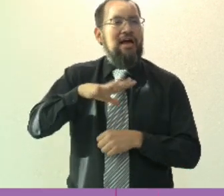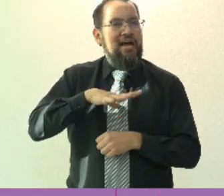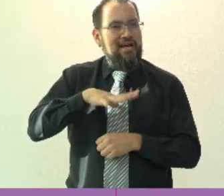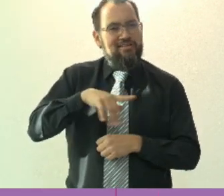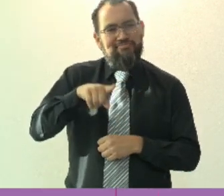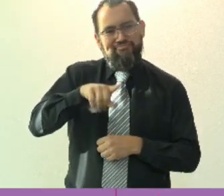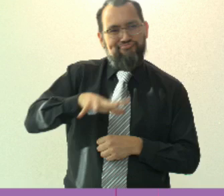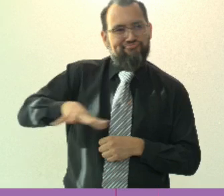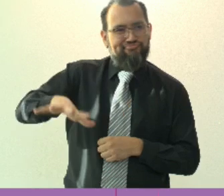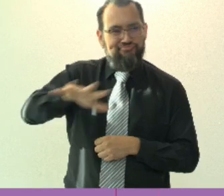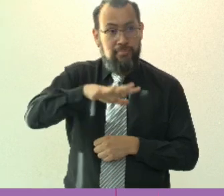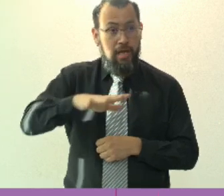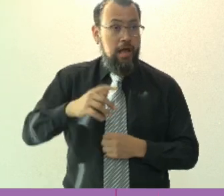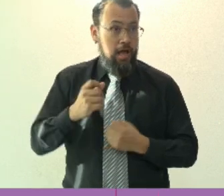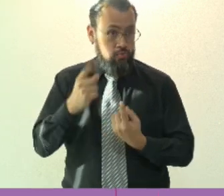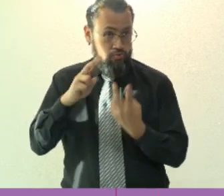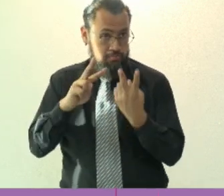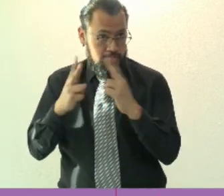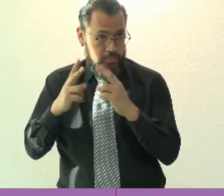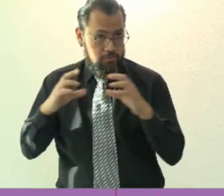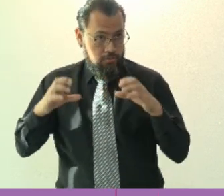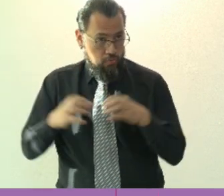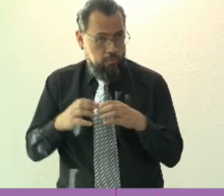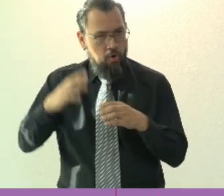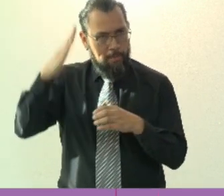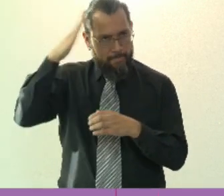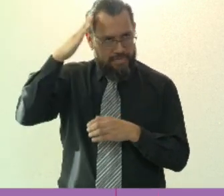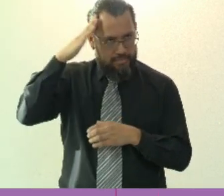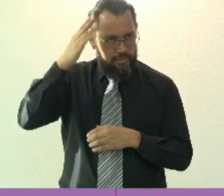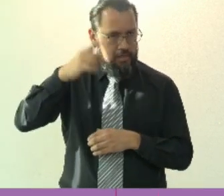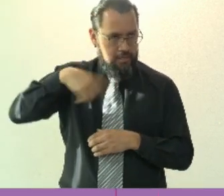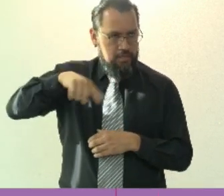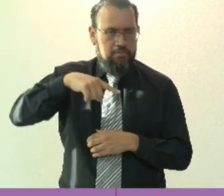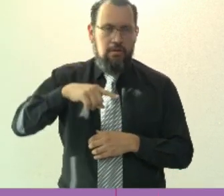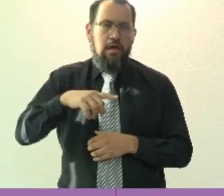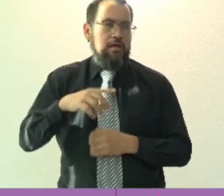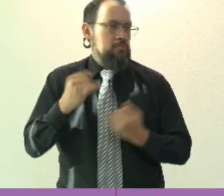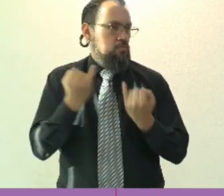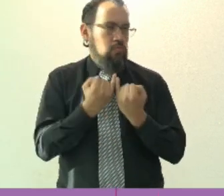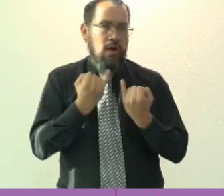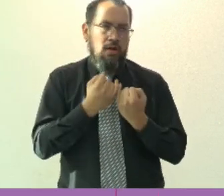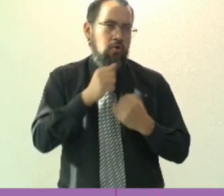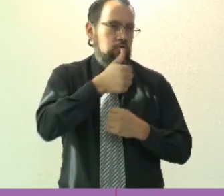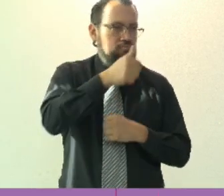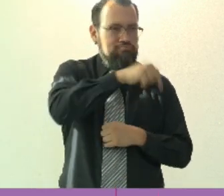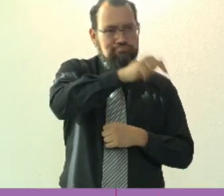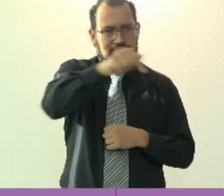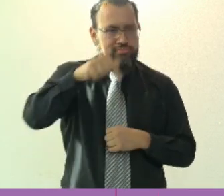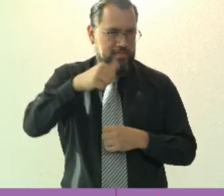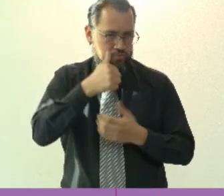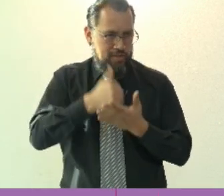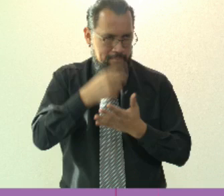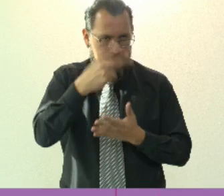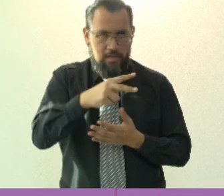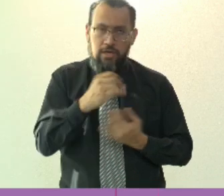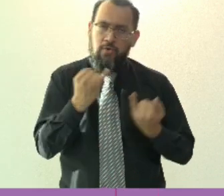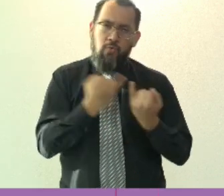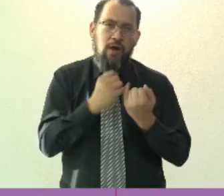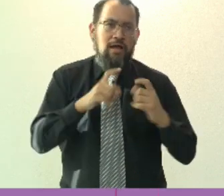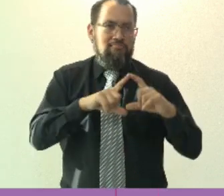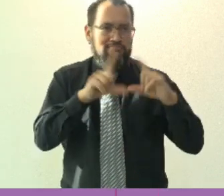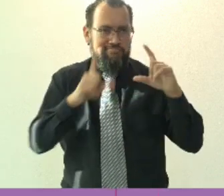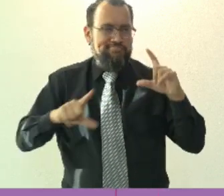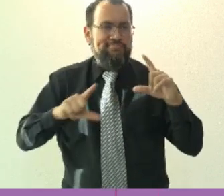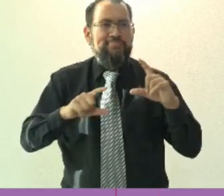social. Los líderes vecinales, como me pasó a mí y como les pasó a muchos en toda la Ciudad de México y en muchas partes del país, se privaron